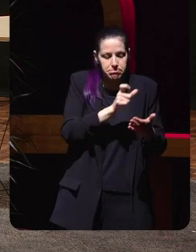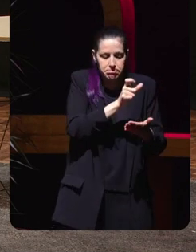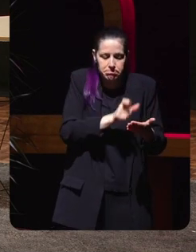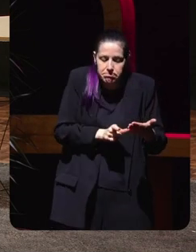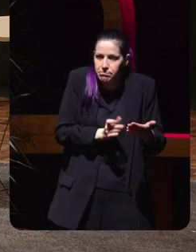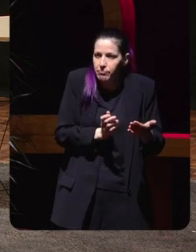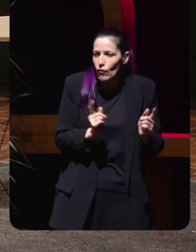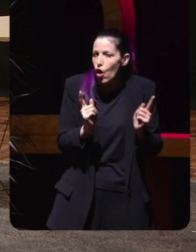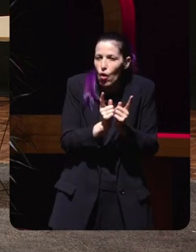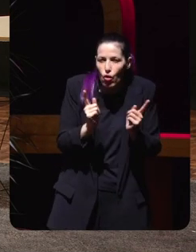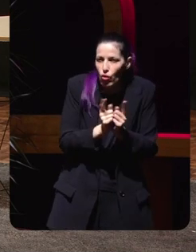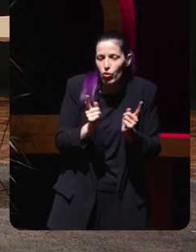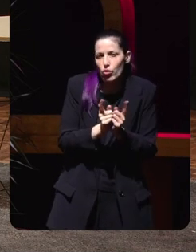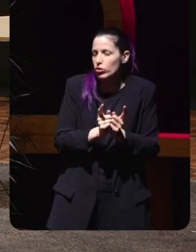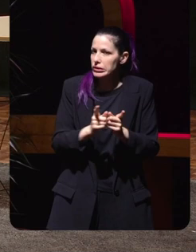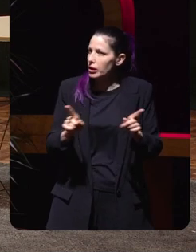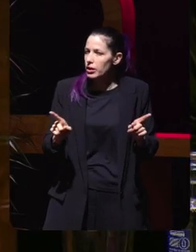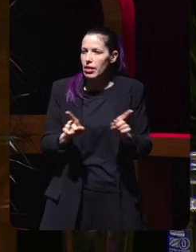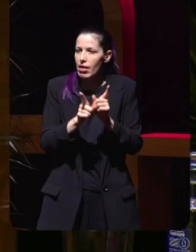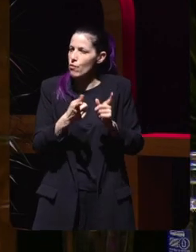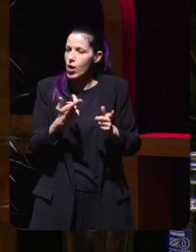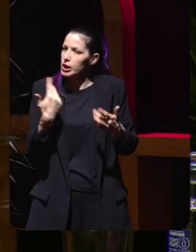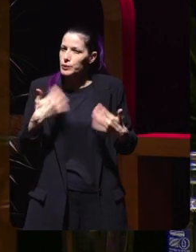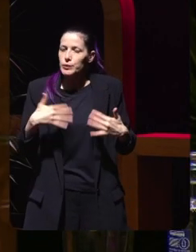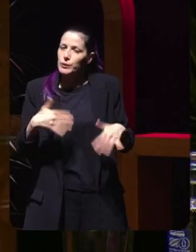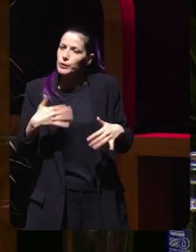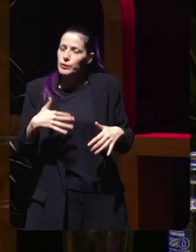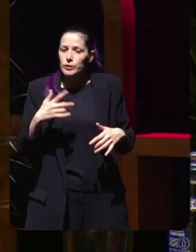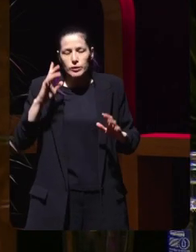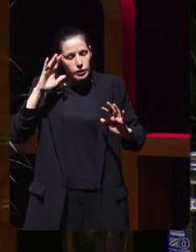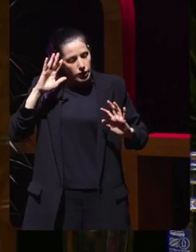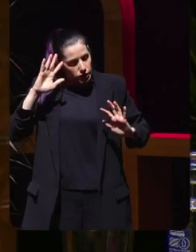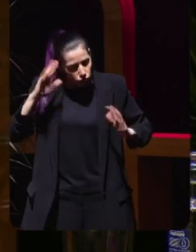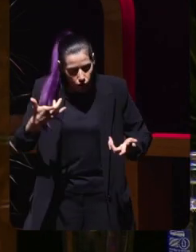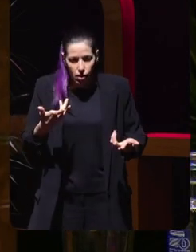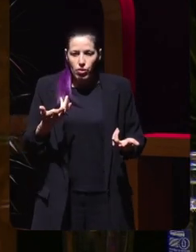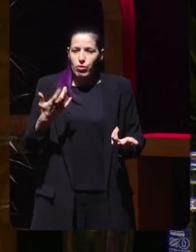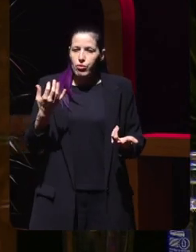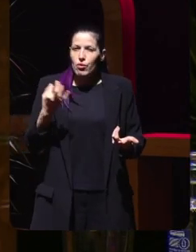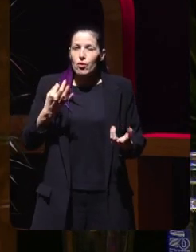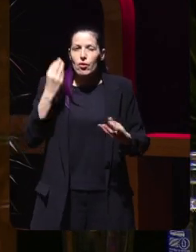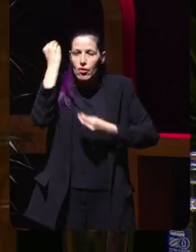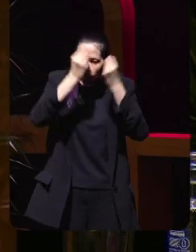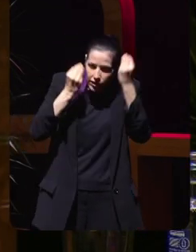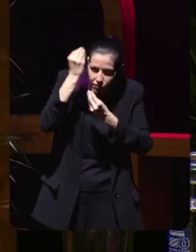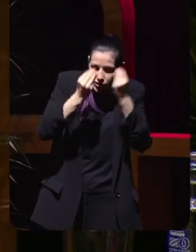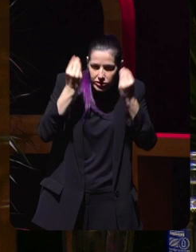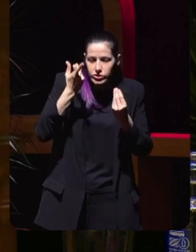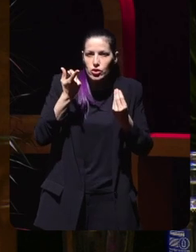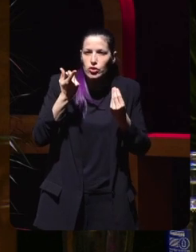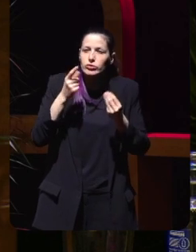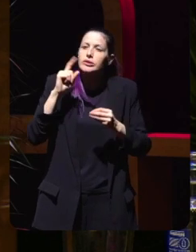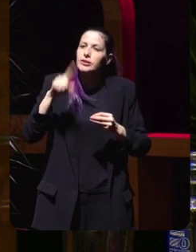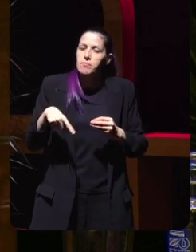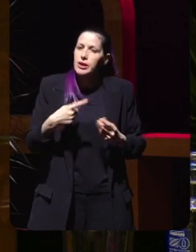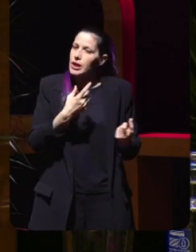de contraportada y como como es que facemos esas compañeras requiere pues reflexión requiere estar tranquila